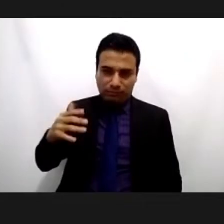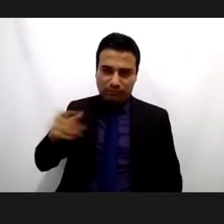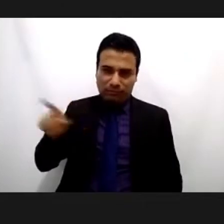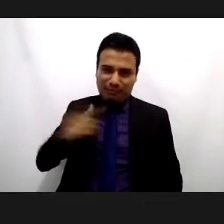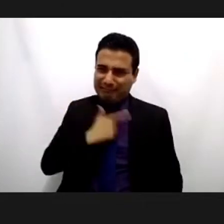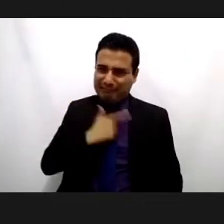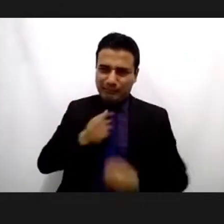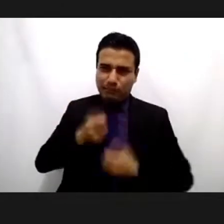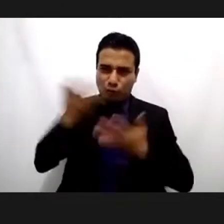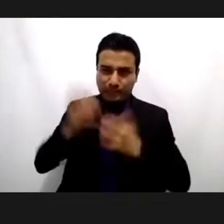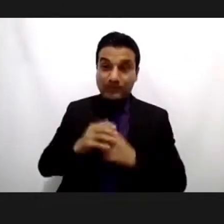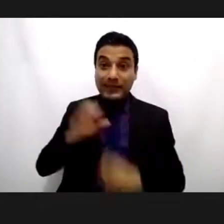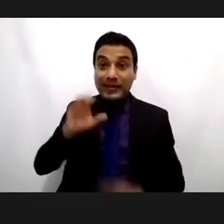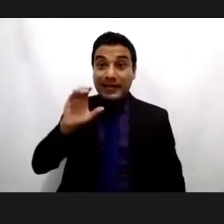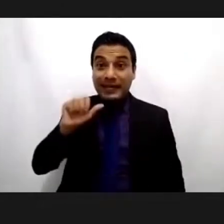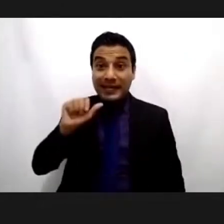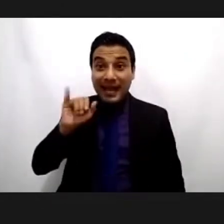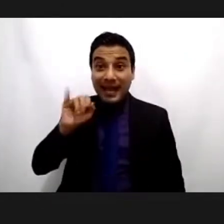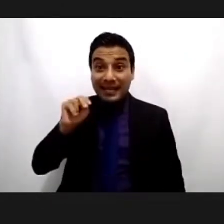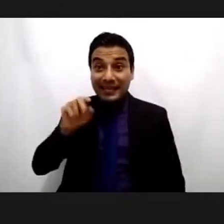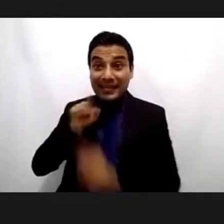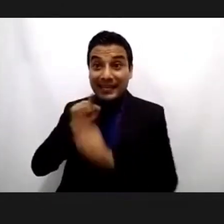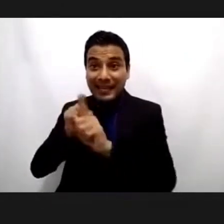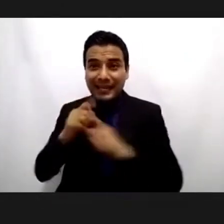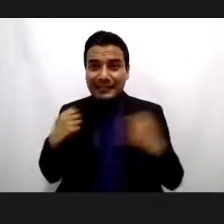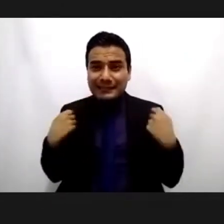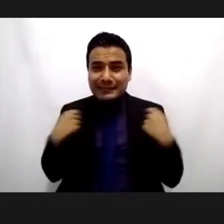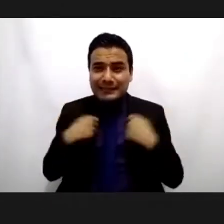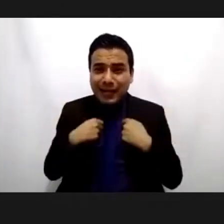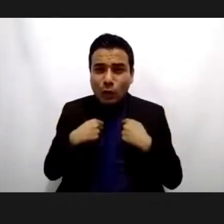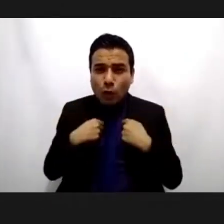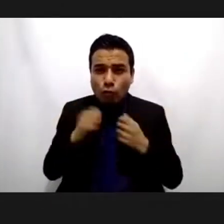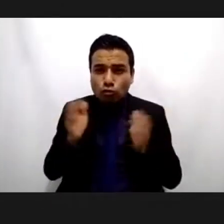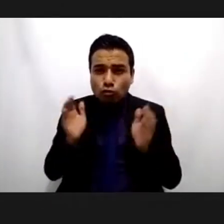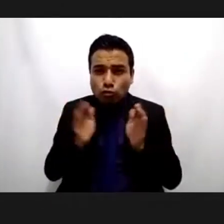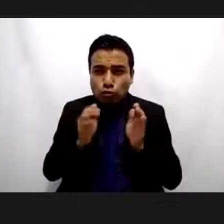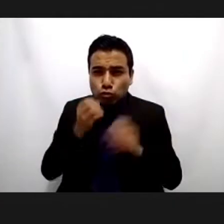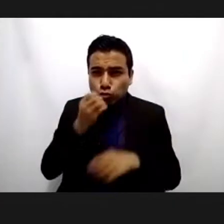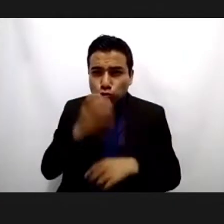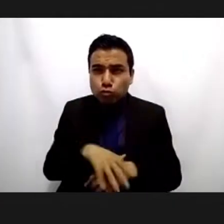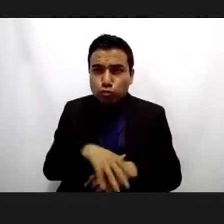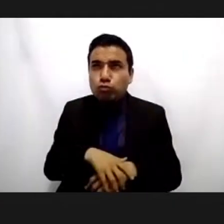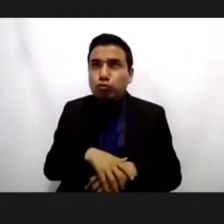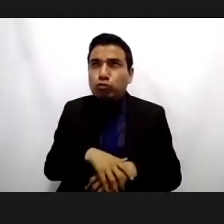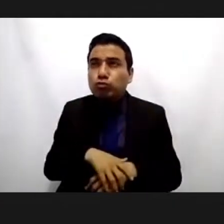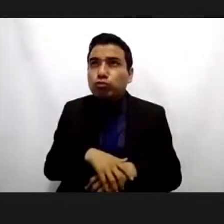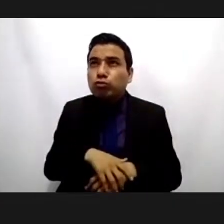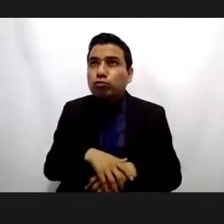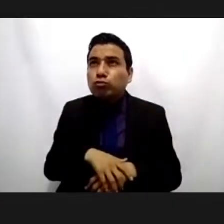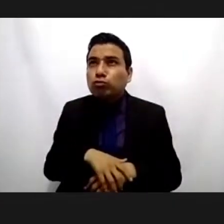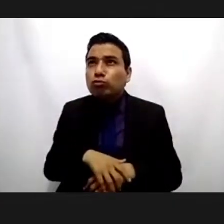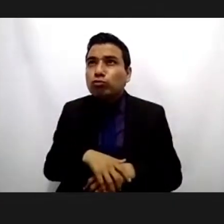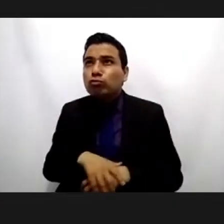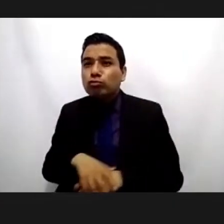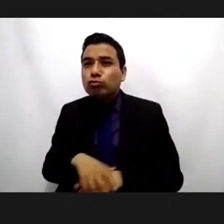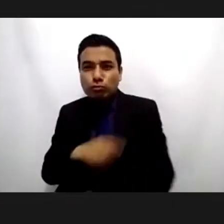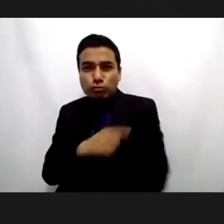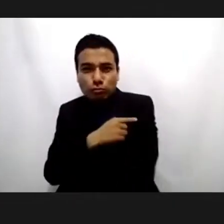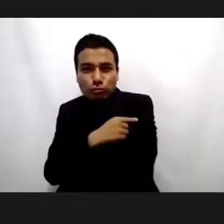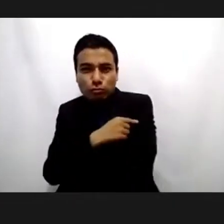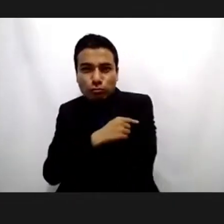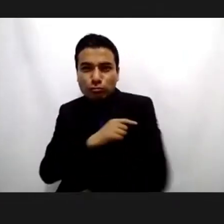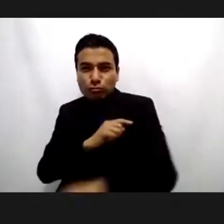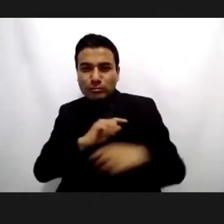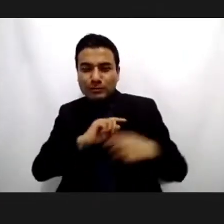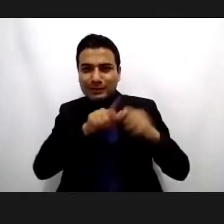Caín tiene un saquito muy pequeño que le queda chico y que tiene aquí en la manga el moño de la primera comunión,